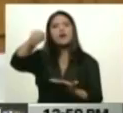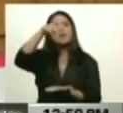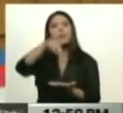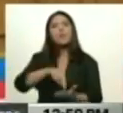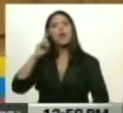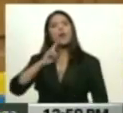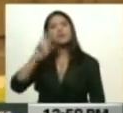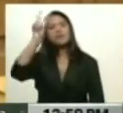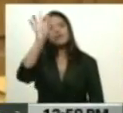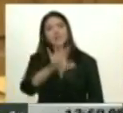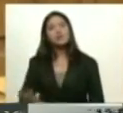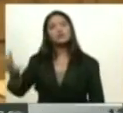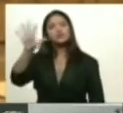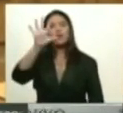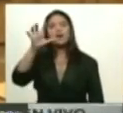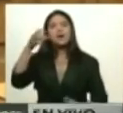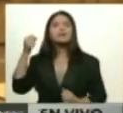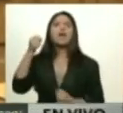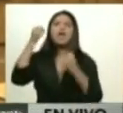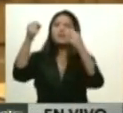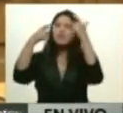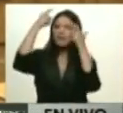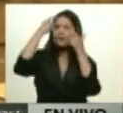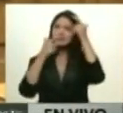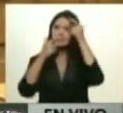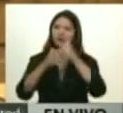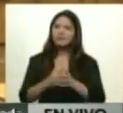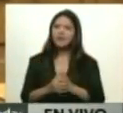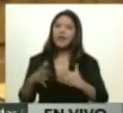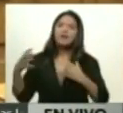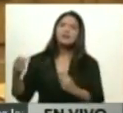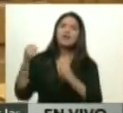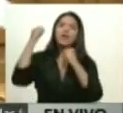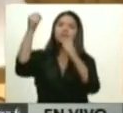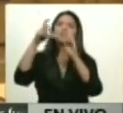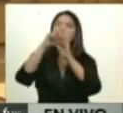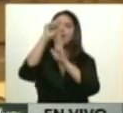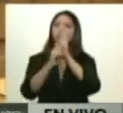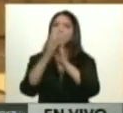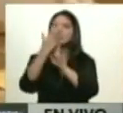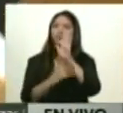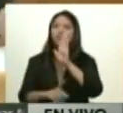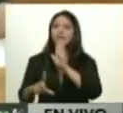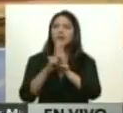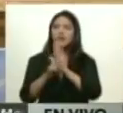Bolivariana de Venezuela! ¡Que viva Chávez! ¡Y que viva la Constitución y las leyes!